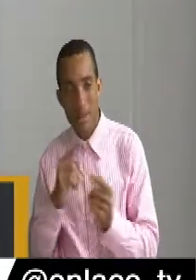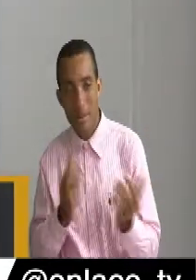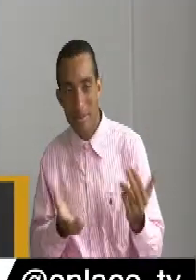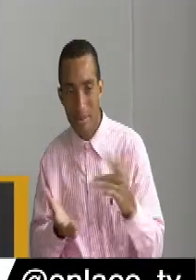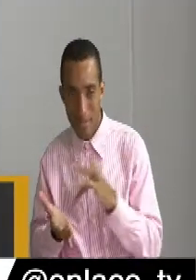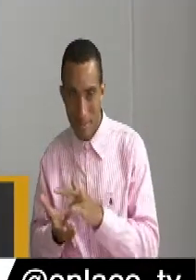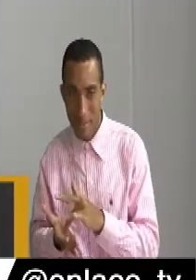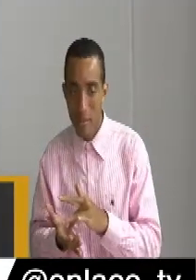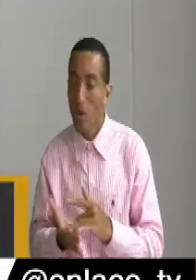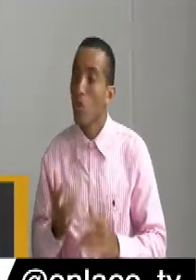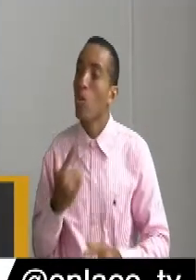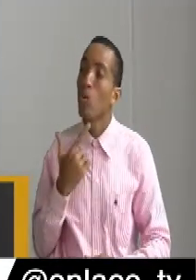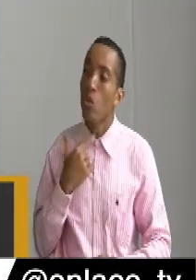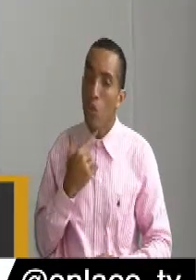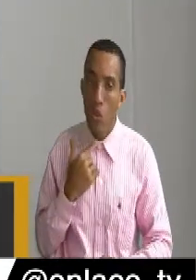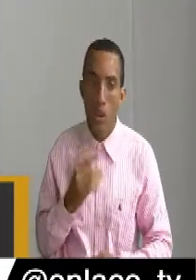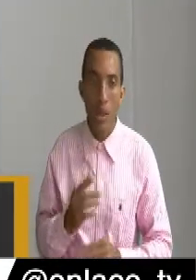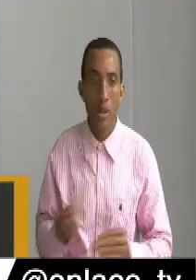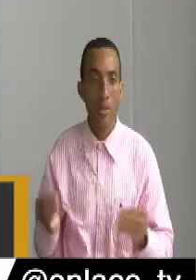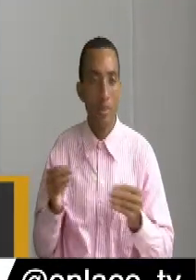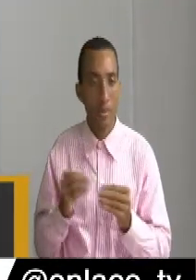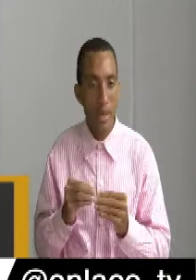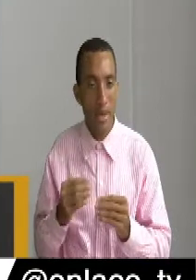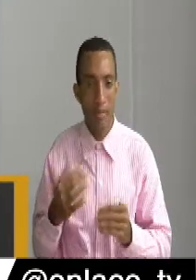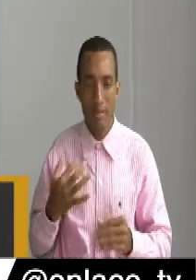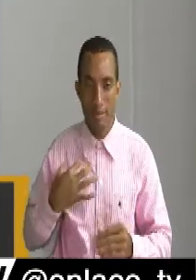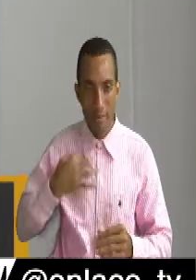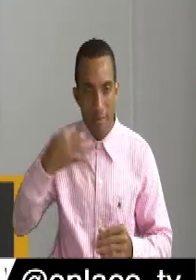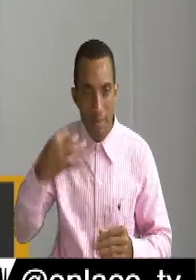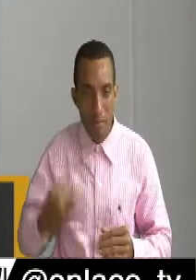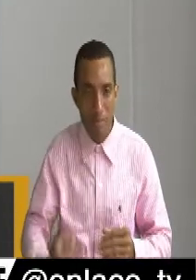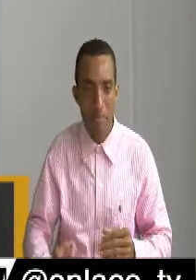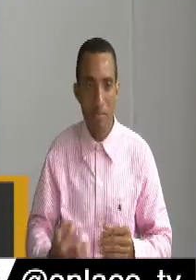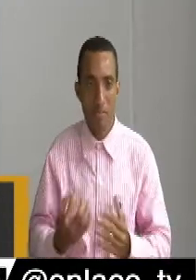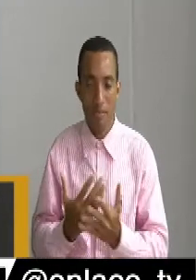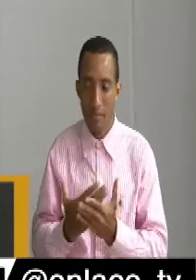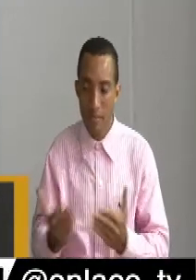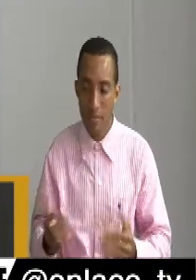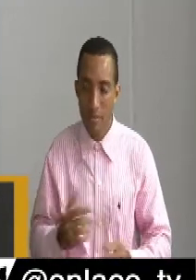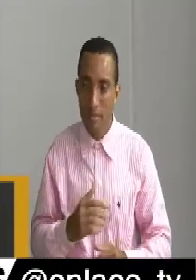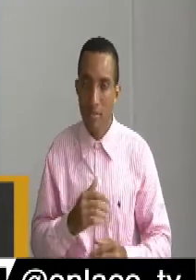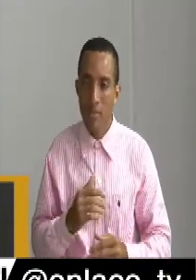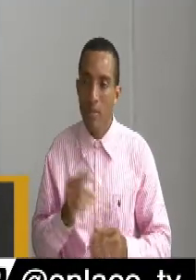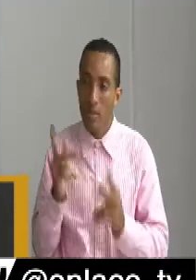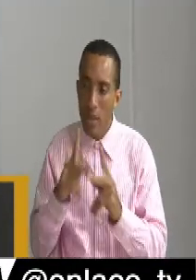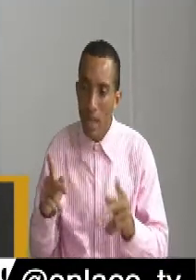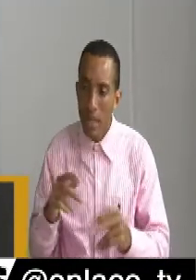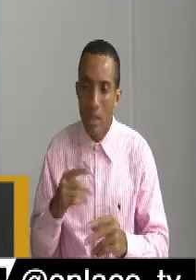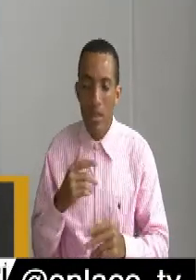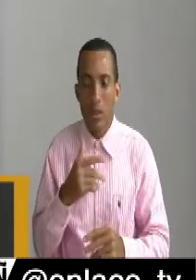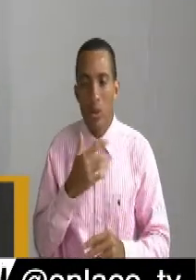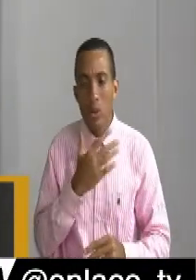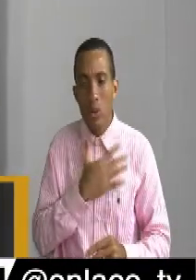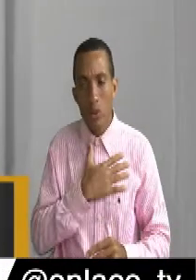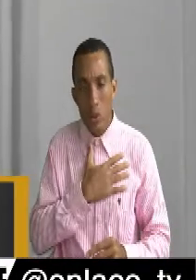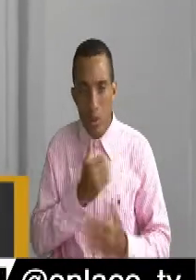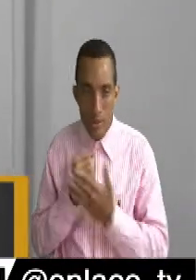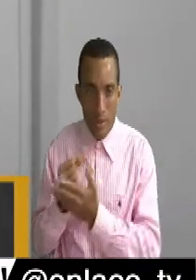sobre todo la parte de humanidad. Y llevo 23 años en esa